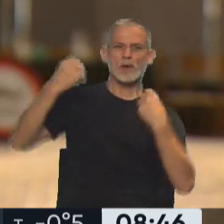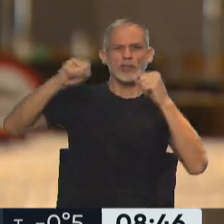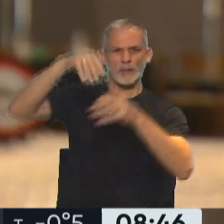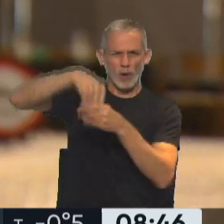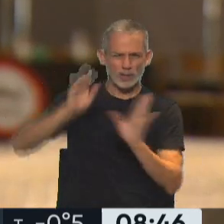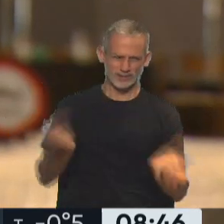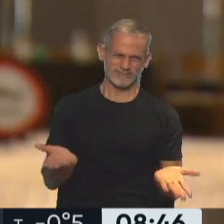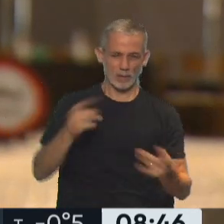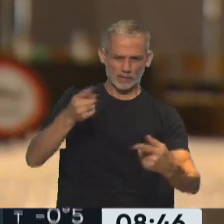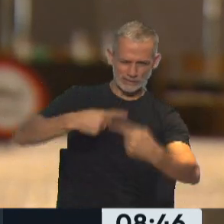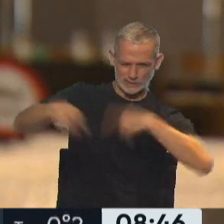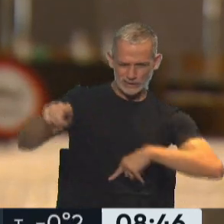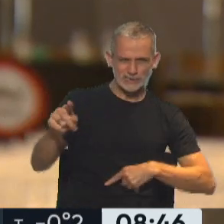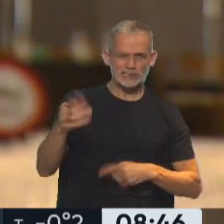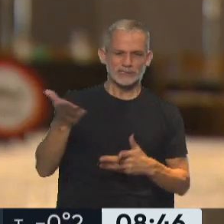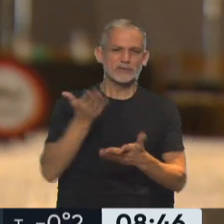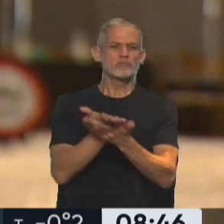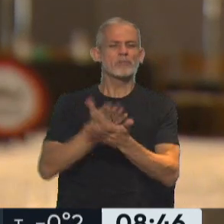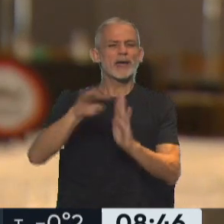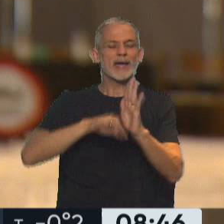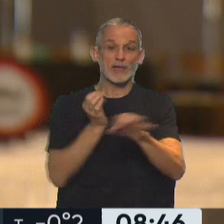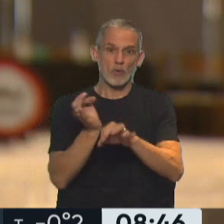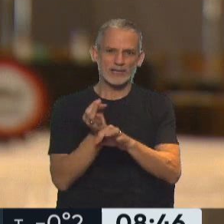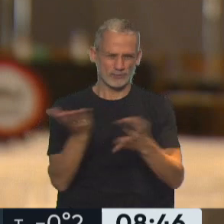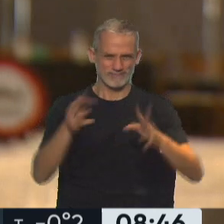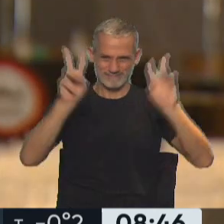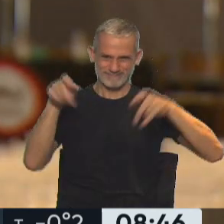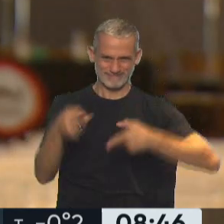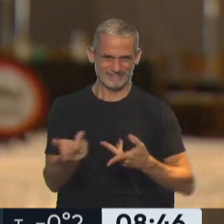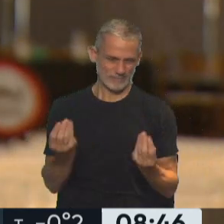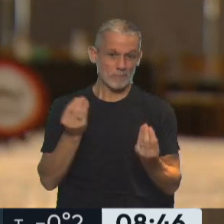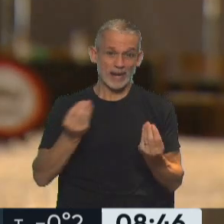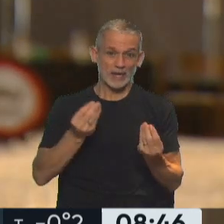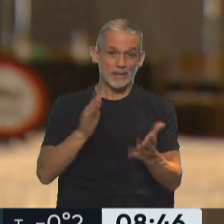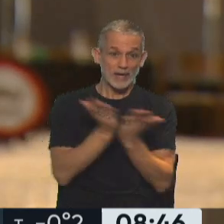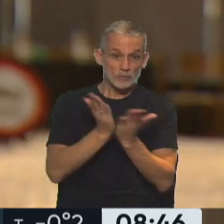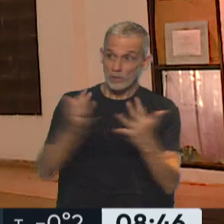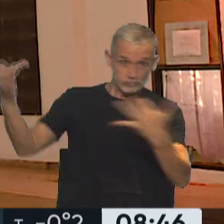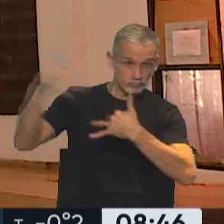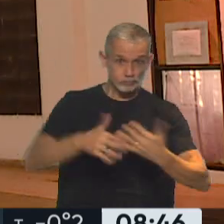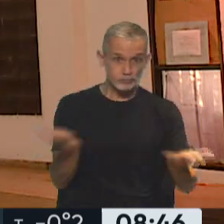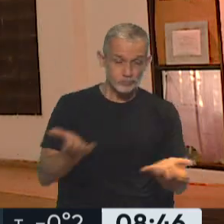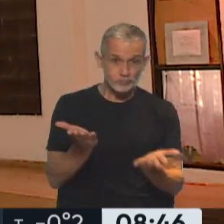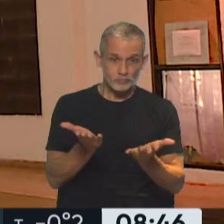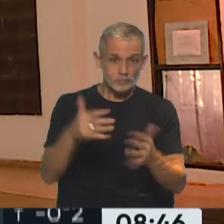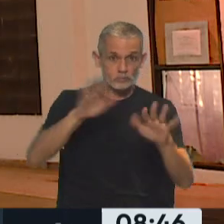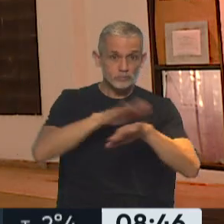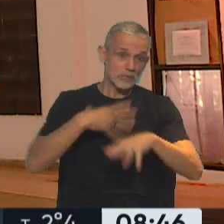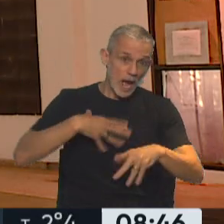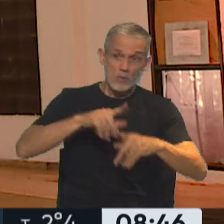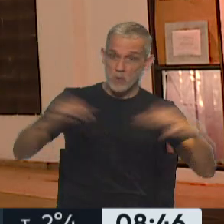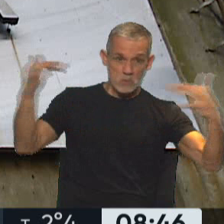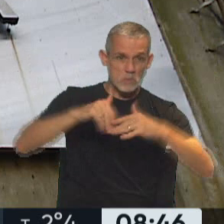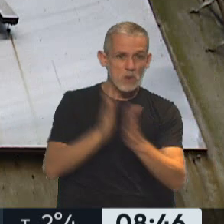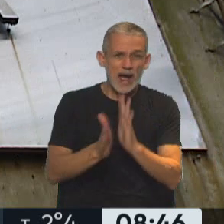una propuesta educativa, que tiene como finalidad que muchos estudiantes vengan a cursar aquí carreras gratuitas,